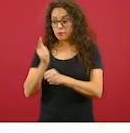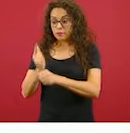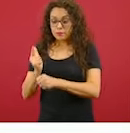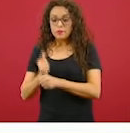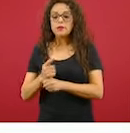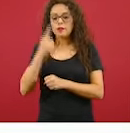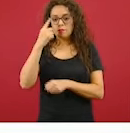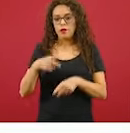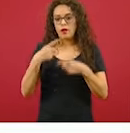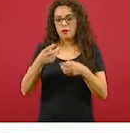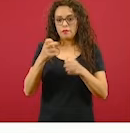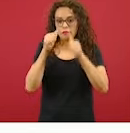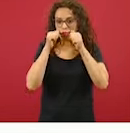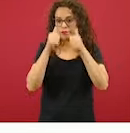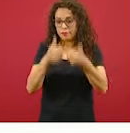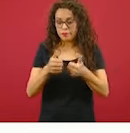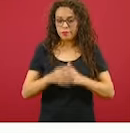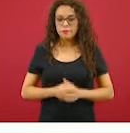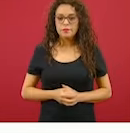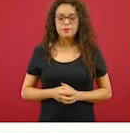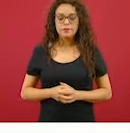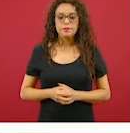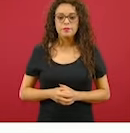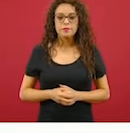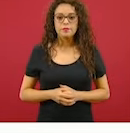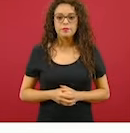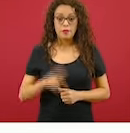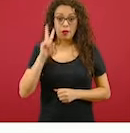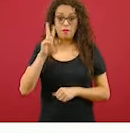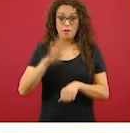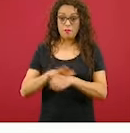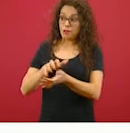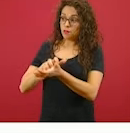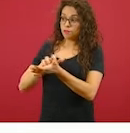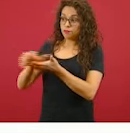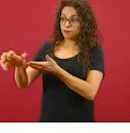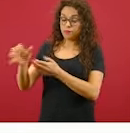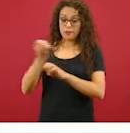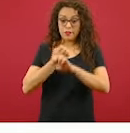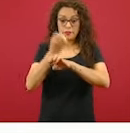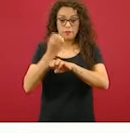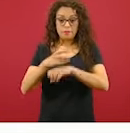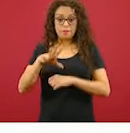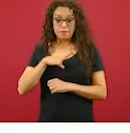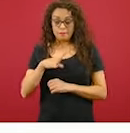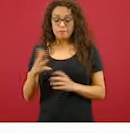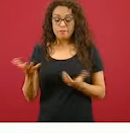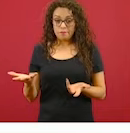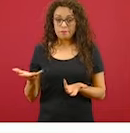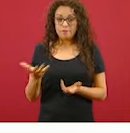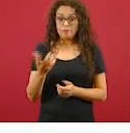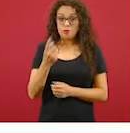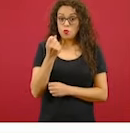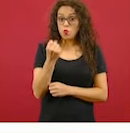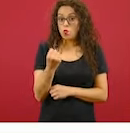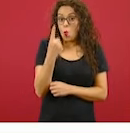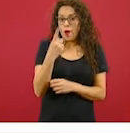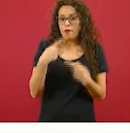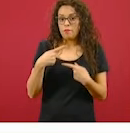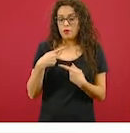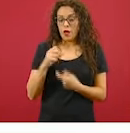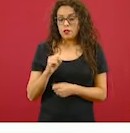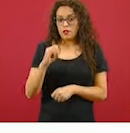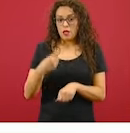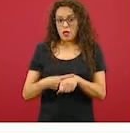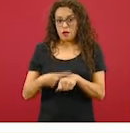los mismos. Podemos ver que pues la gran mayoría de las entidades han llegado a tener al menos un brote, y en su